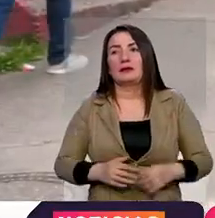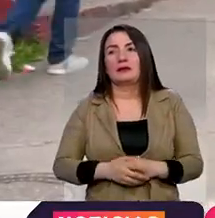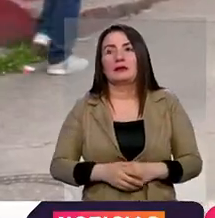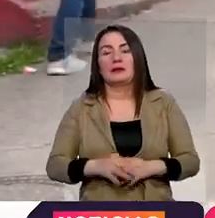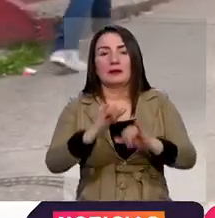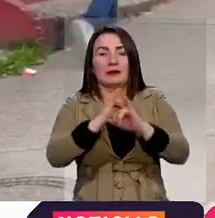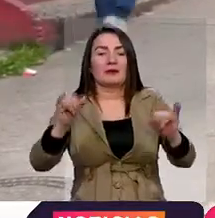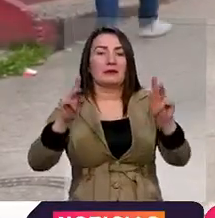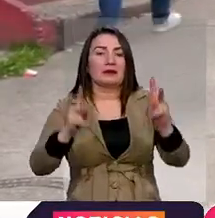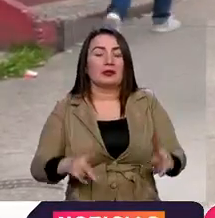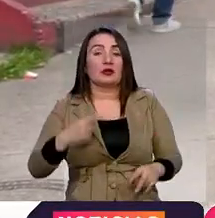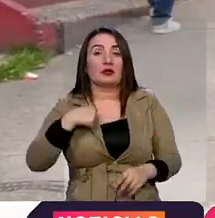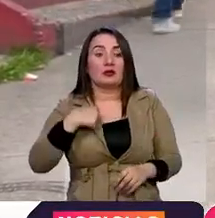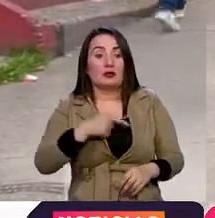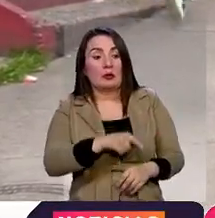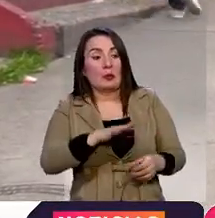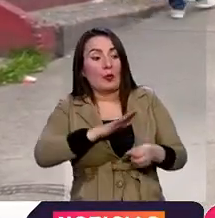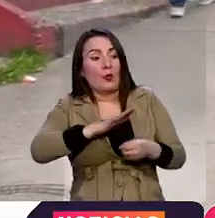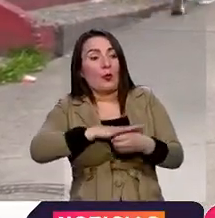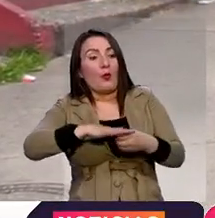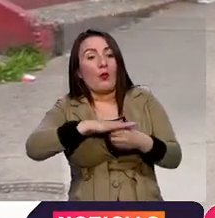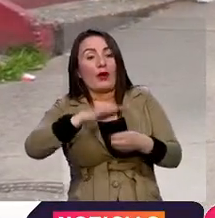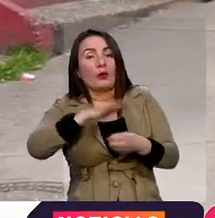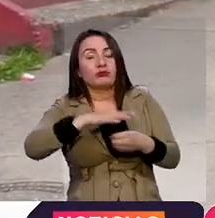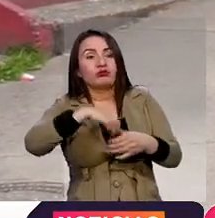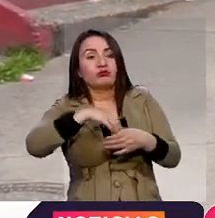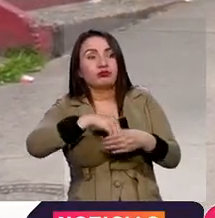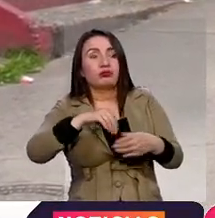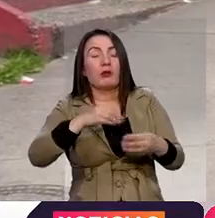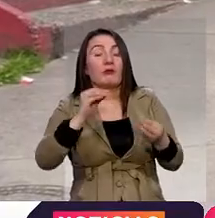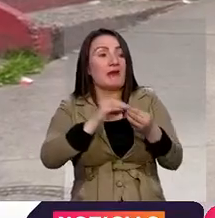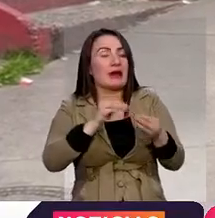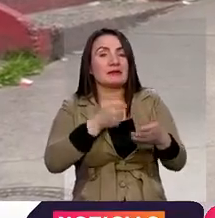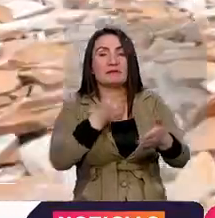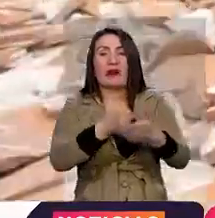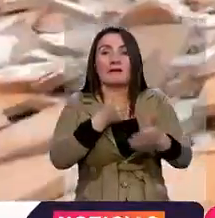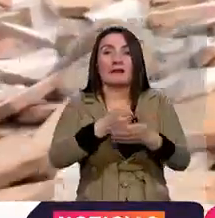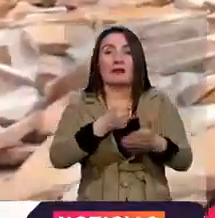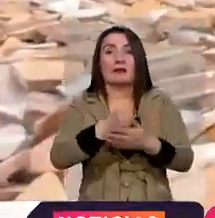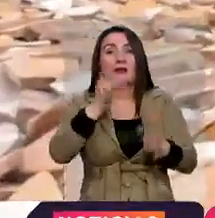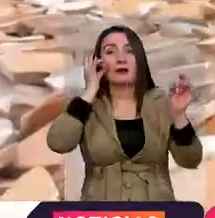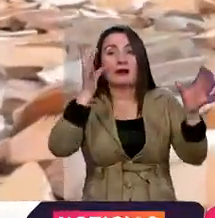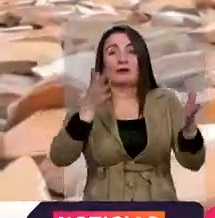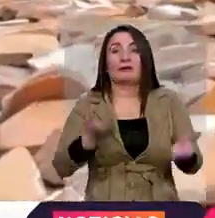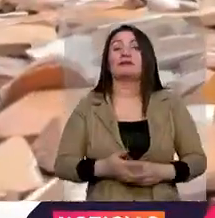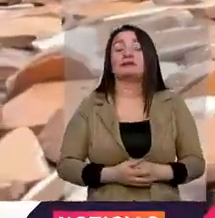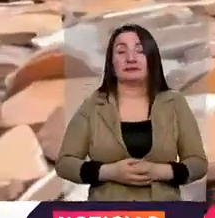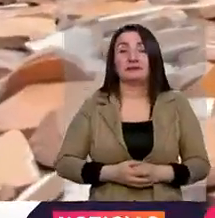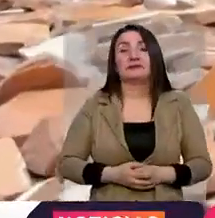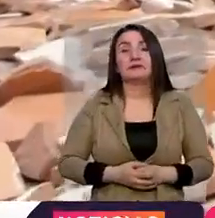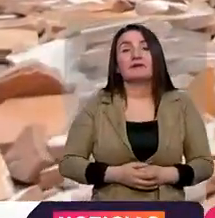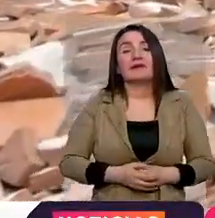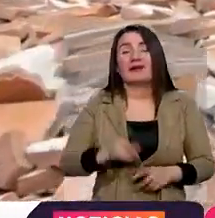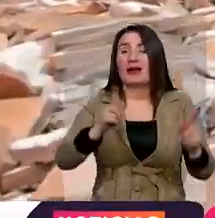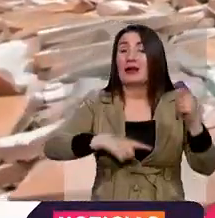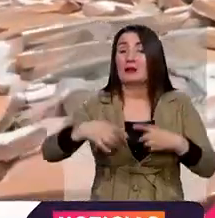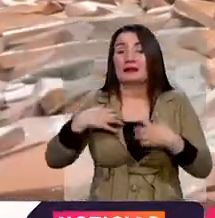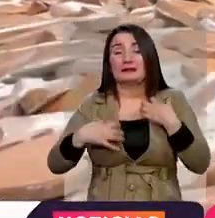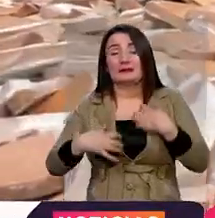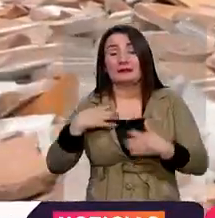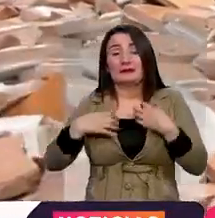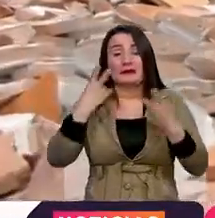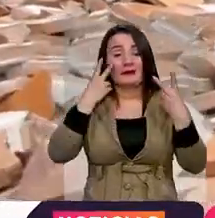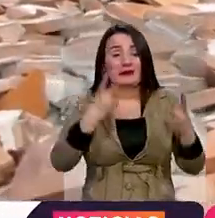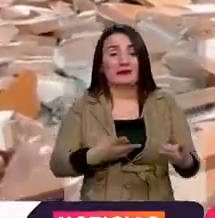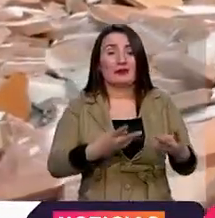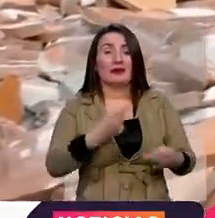ese hueco porque pues se pueden convertir muchas víctimas más y más fatales. La situación es tan agobiante para los vecinos que